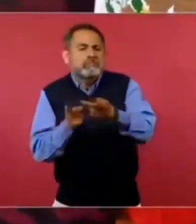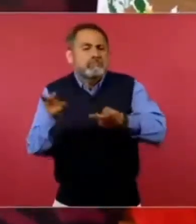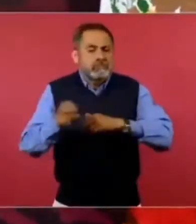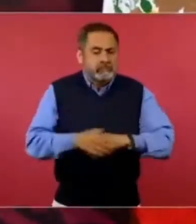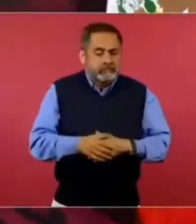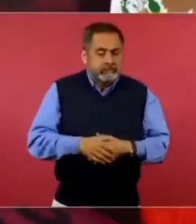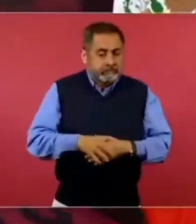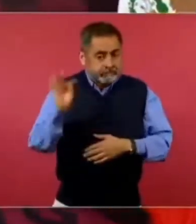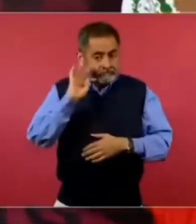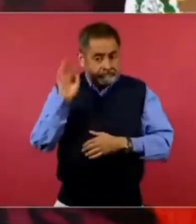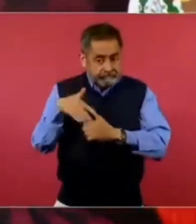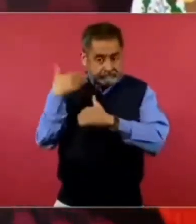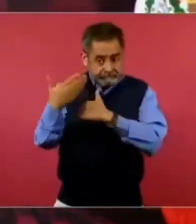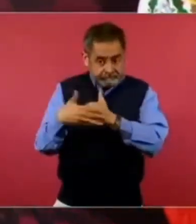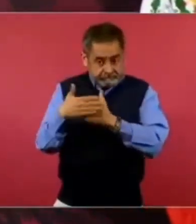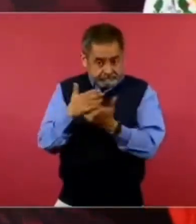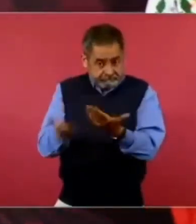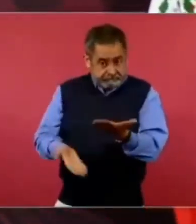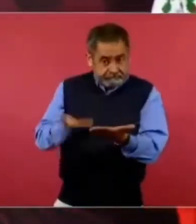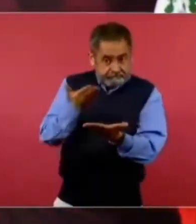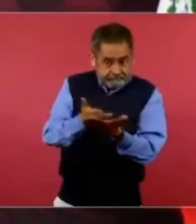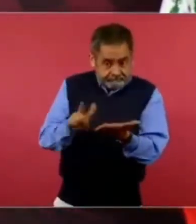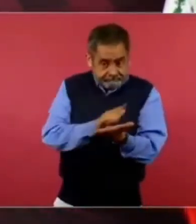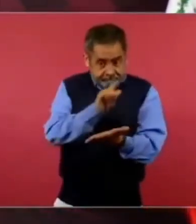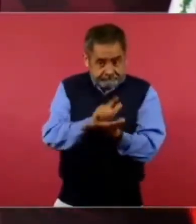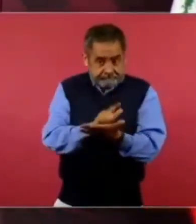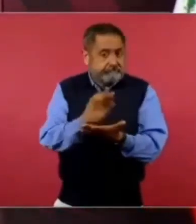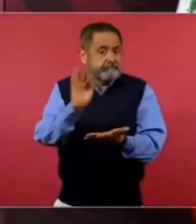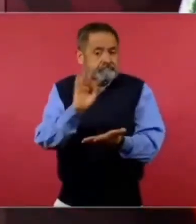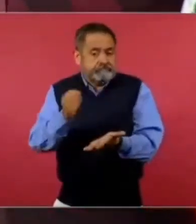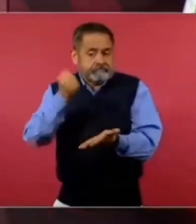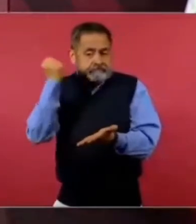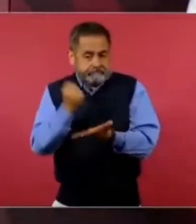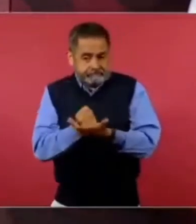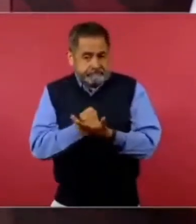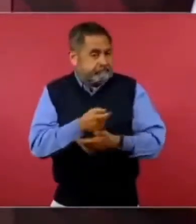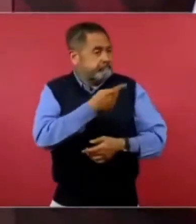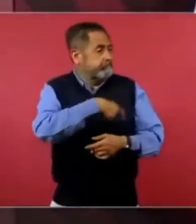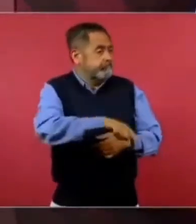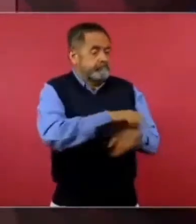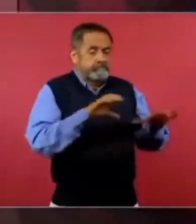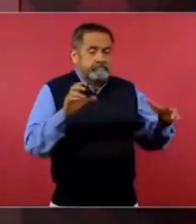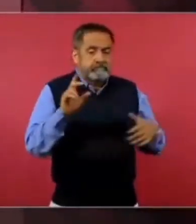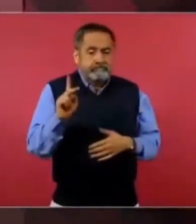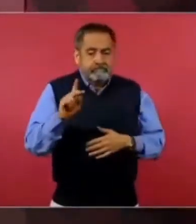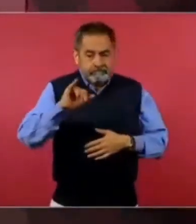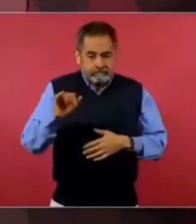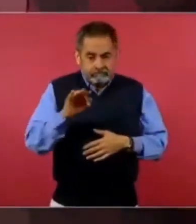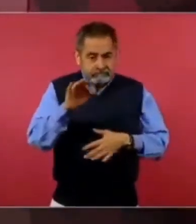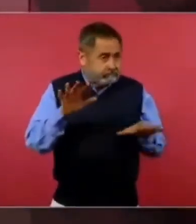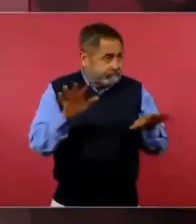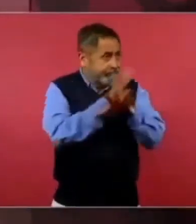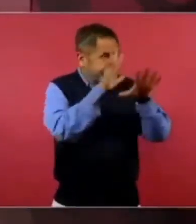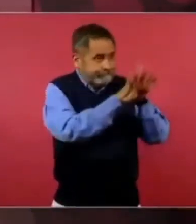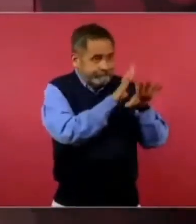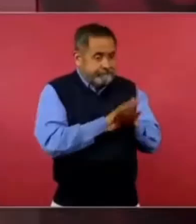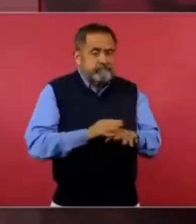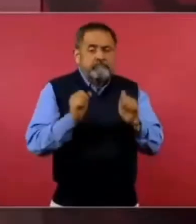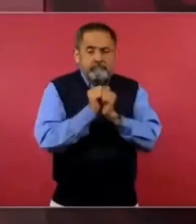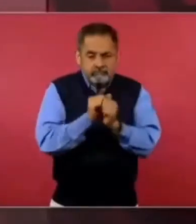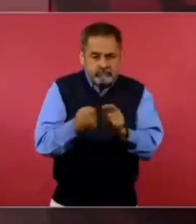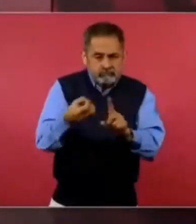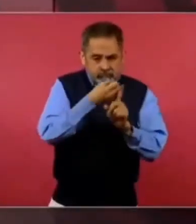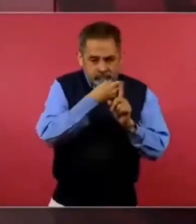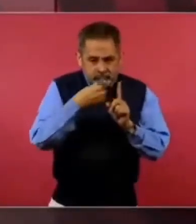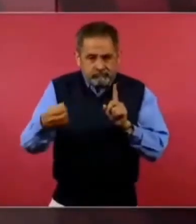aprueba una reforma para renovar el Poder Judicial de manera ordenada,